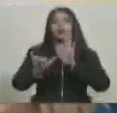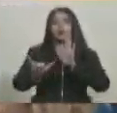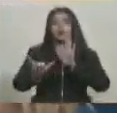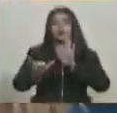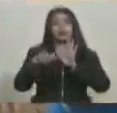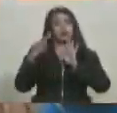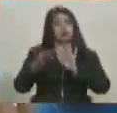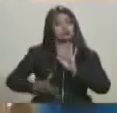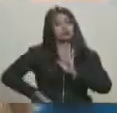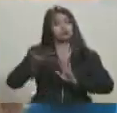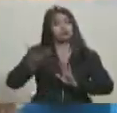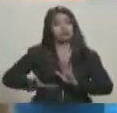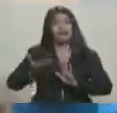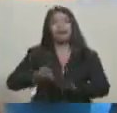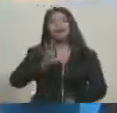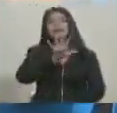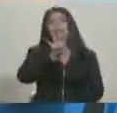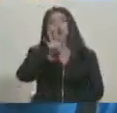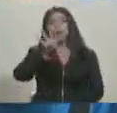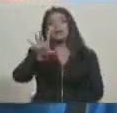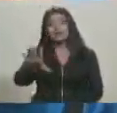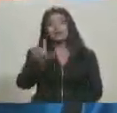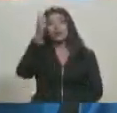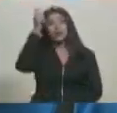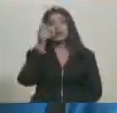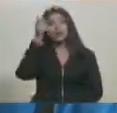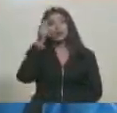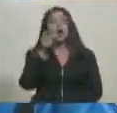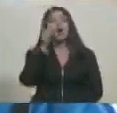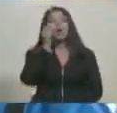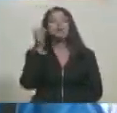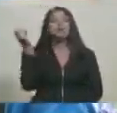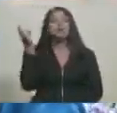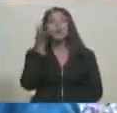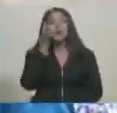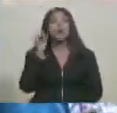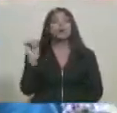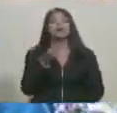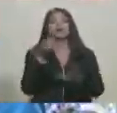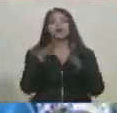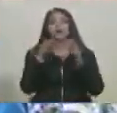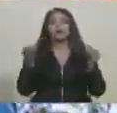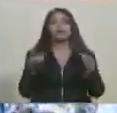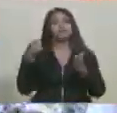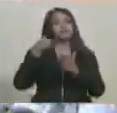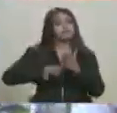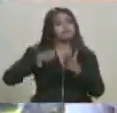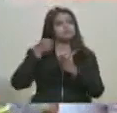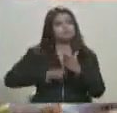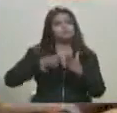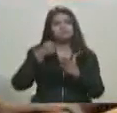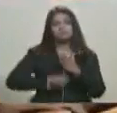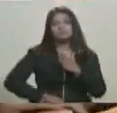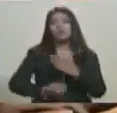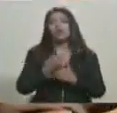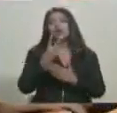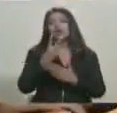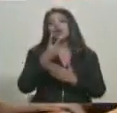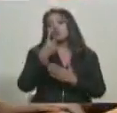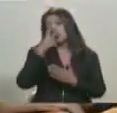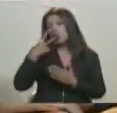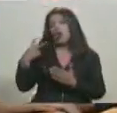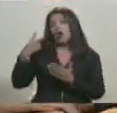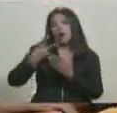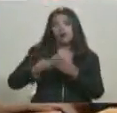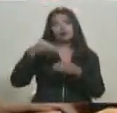Nacional Constituyente, de los 545 hombres y mujeres, que estaremos allí durante al menos los dos próximos